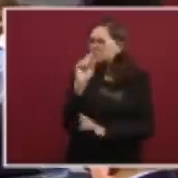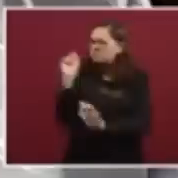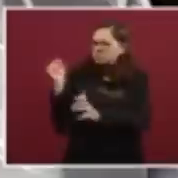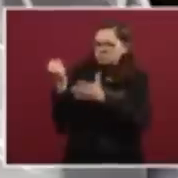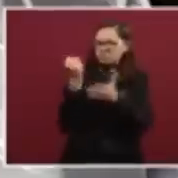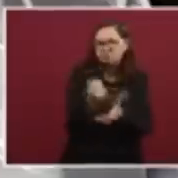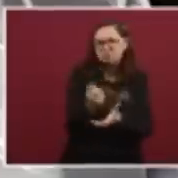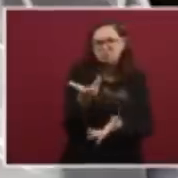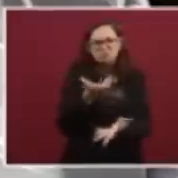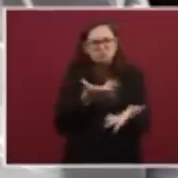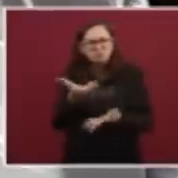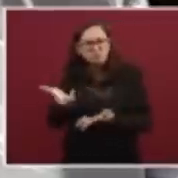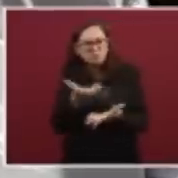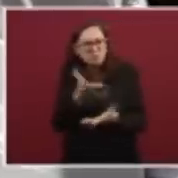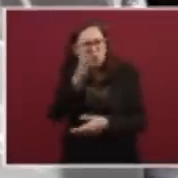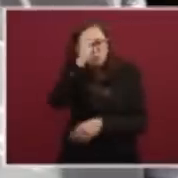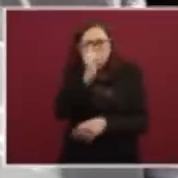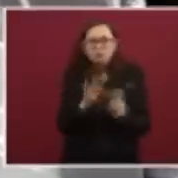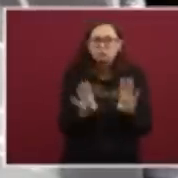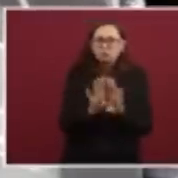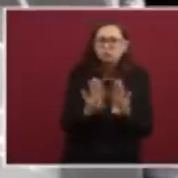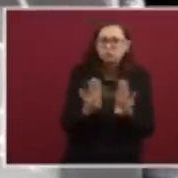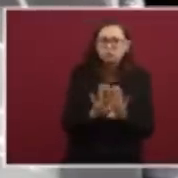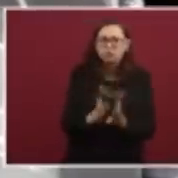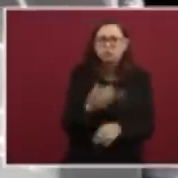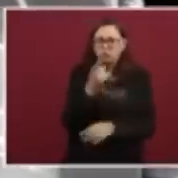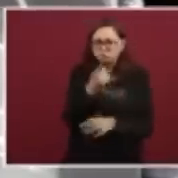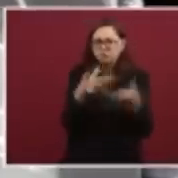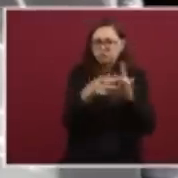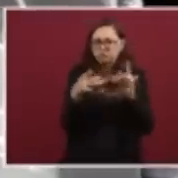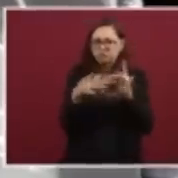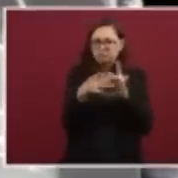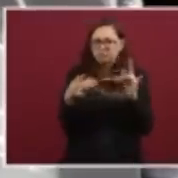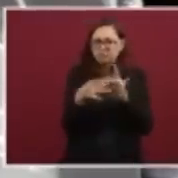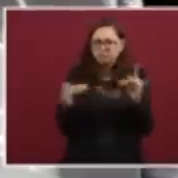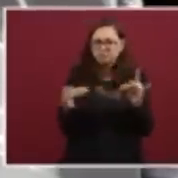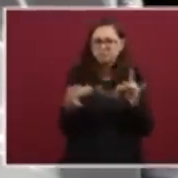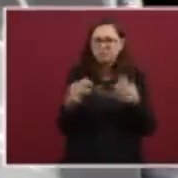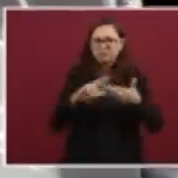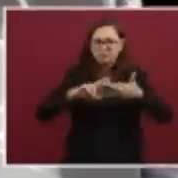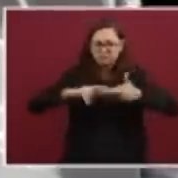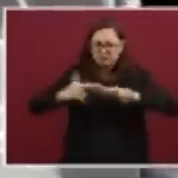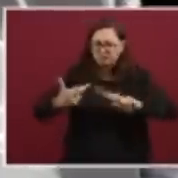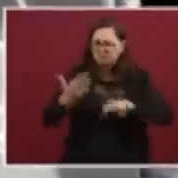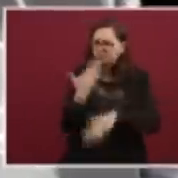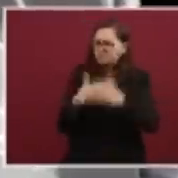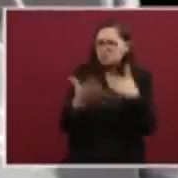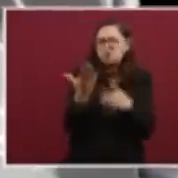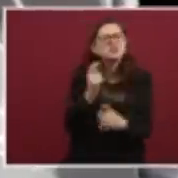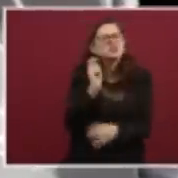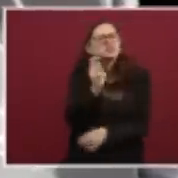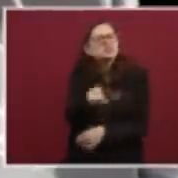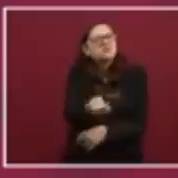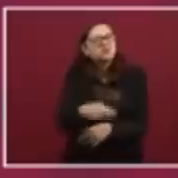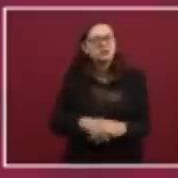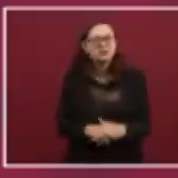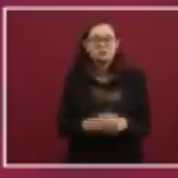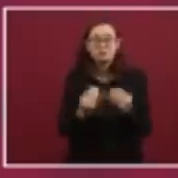este diálogo que se ha entablado con lo que usted está comentando, que pues la relación está siendo exitosa.